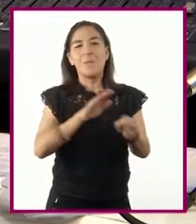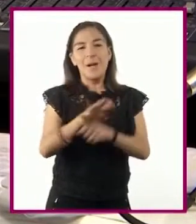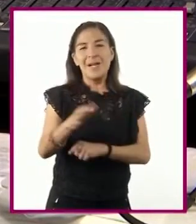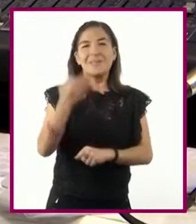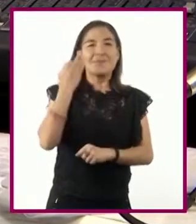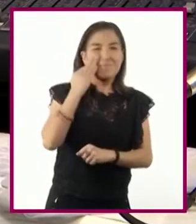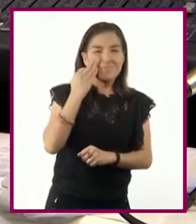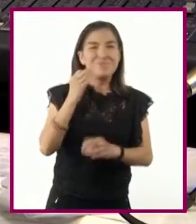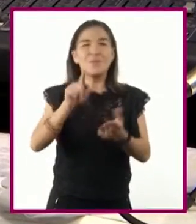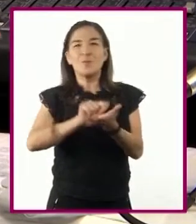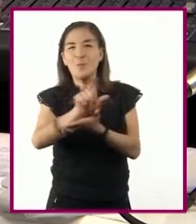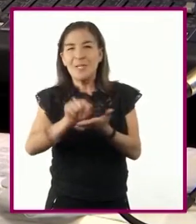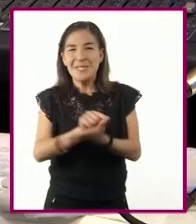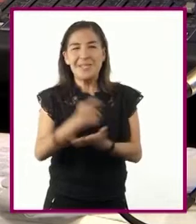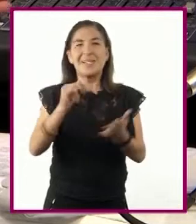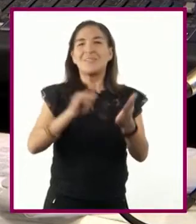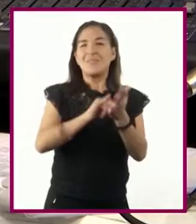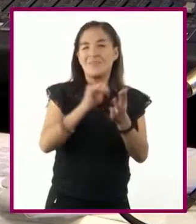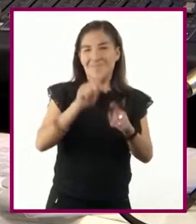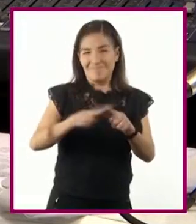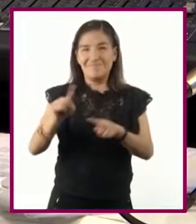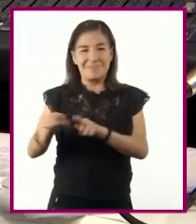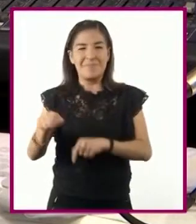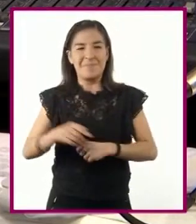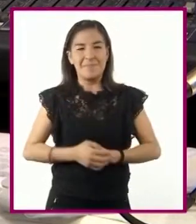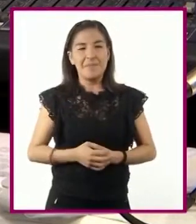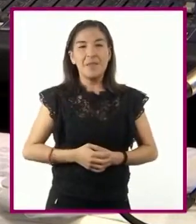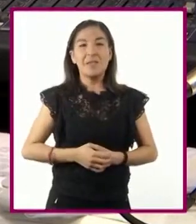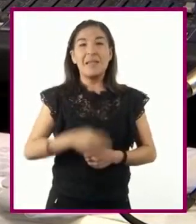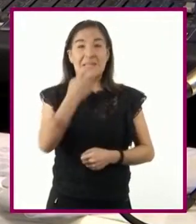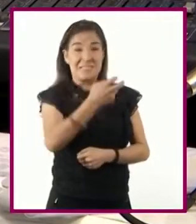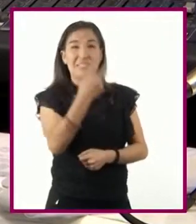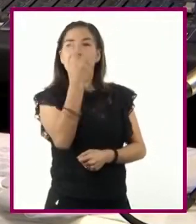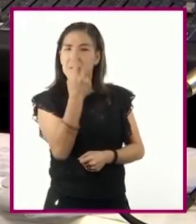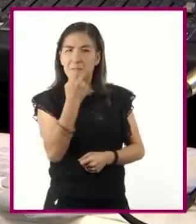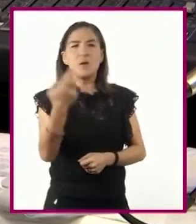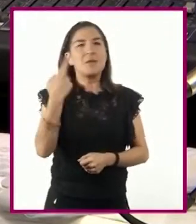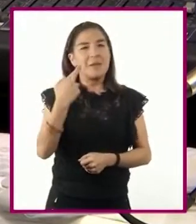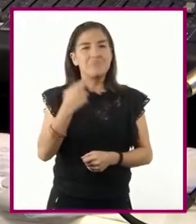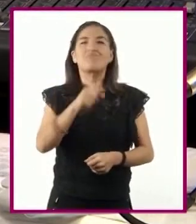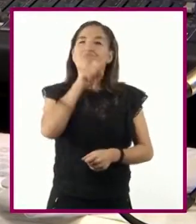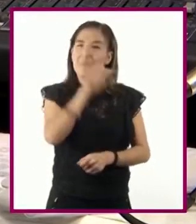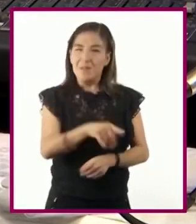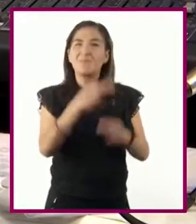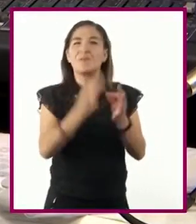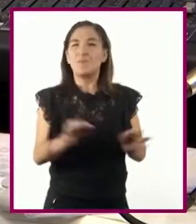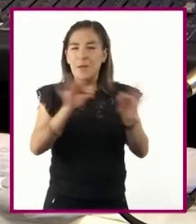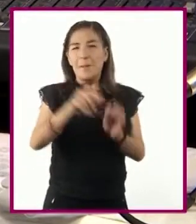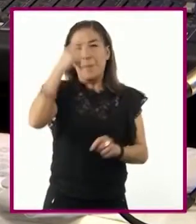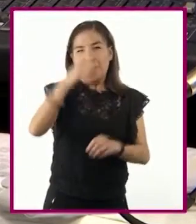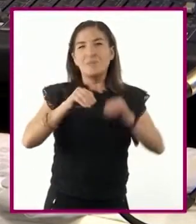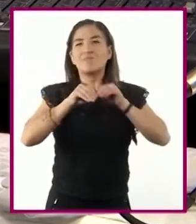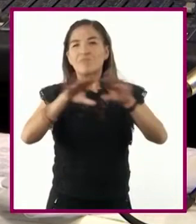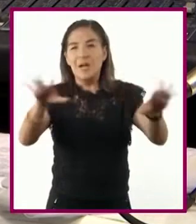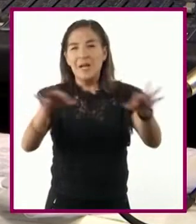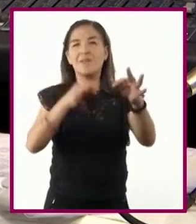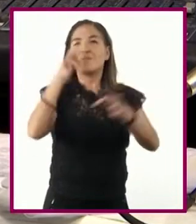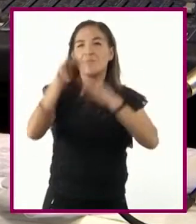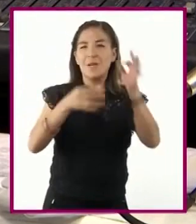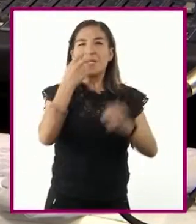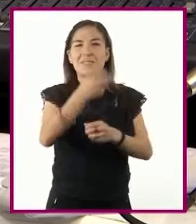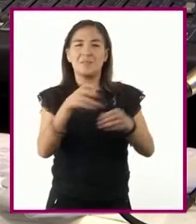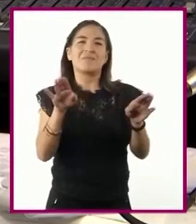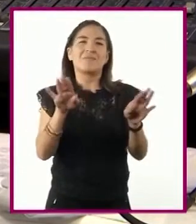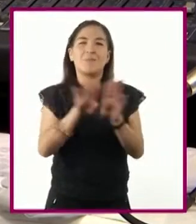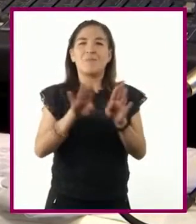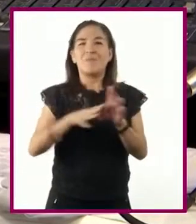La televisión y la radio siguen siendo importantísimos medios para difundir información por la gran